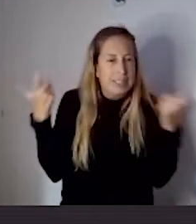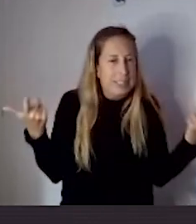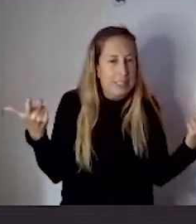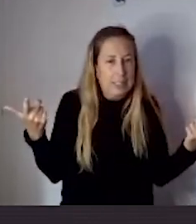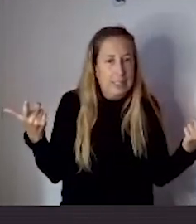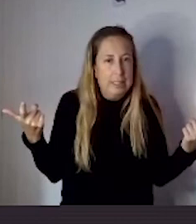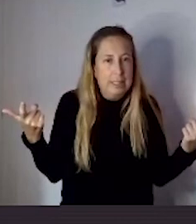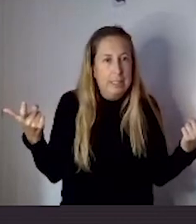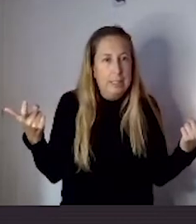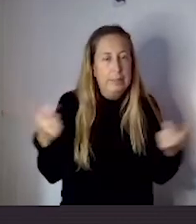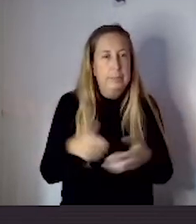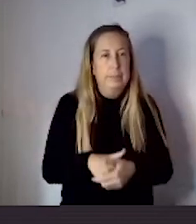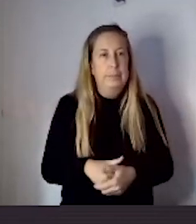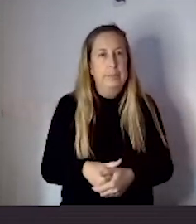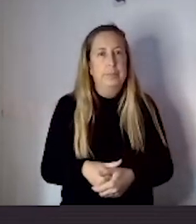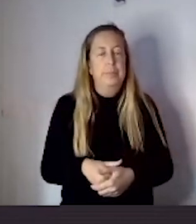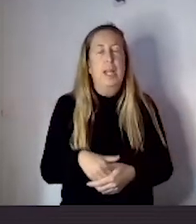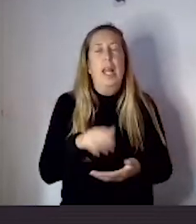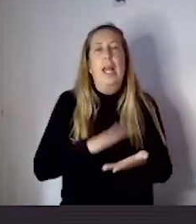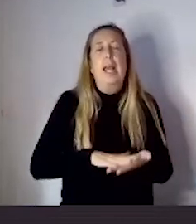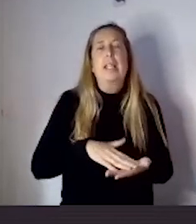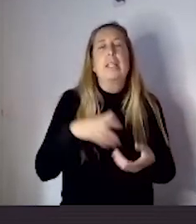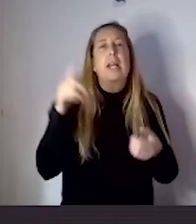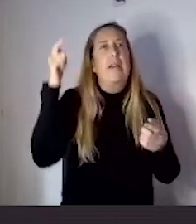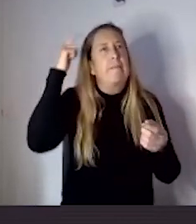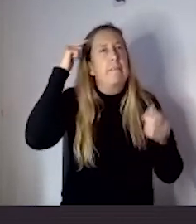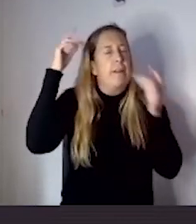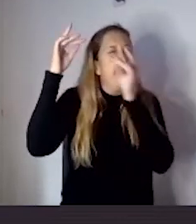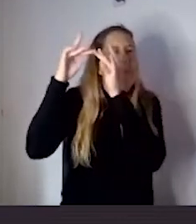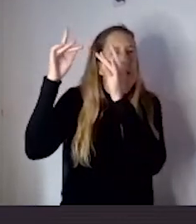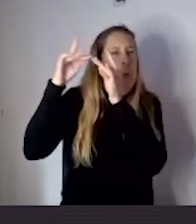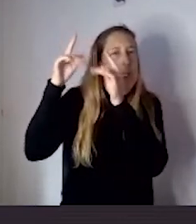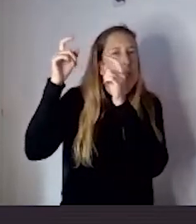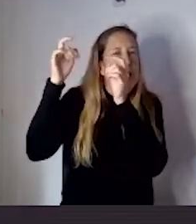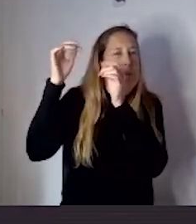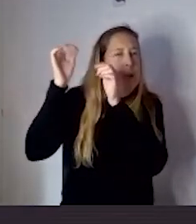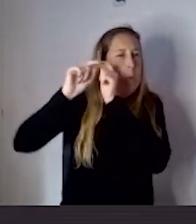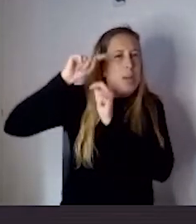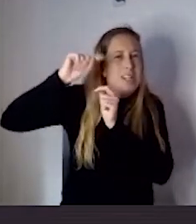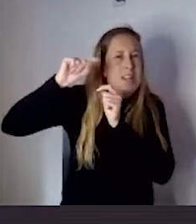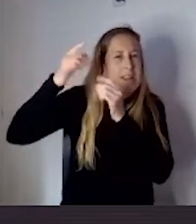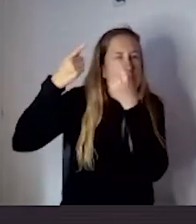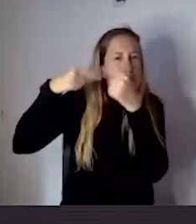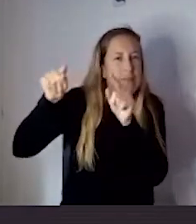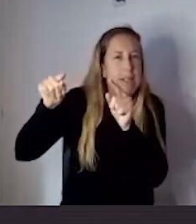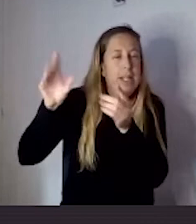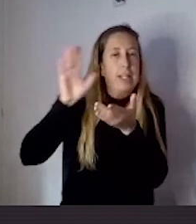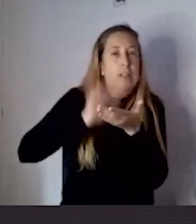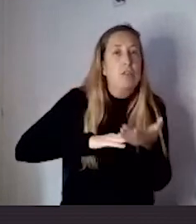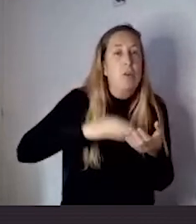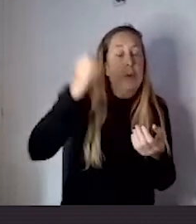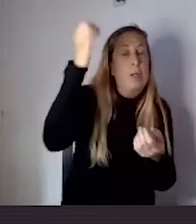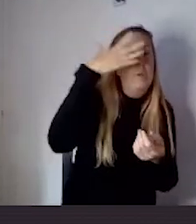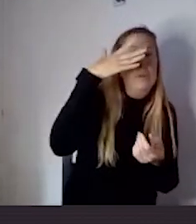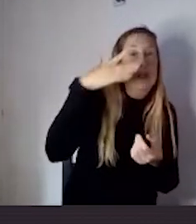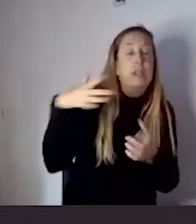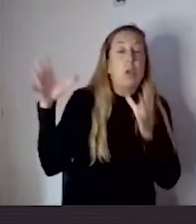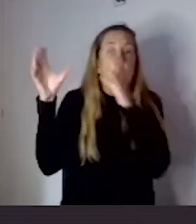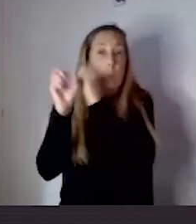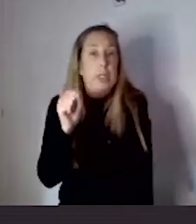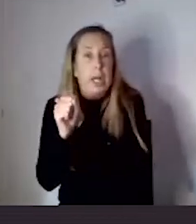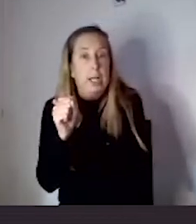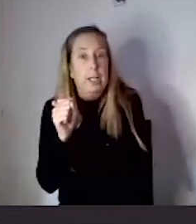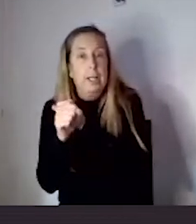diferentes frecuencias y percepciones que tenemos de la luz y de la luz y la oscuridad así que al final del día el color